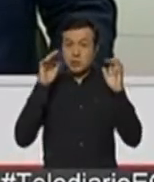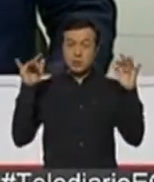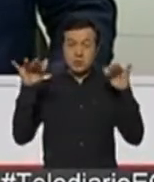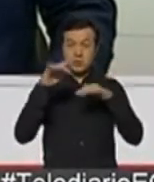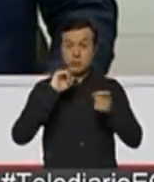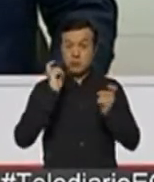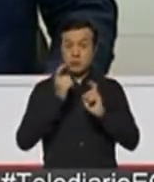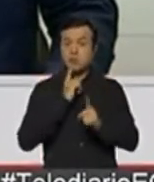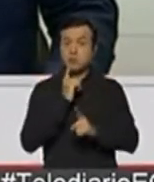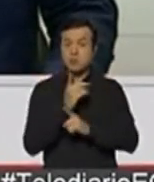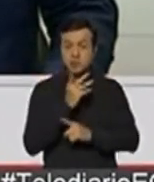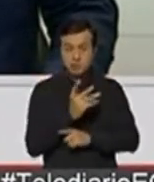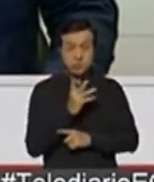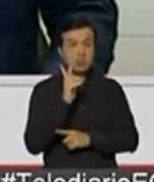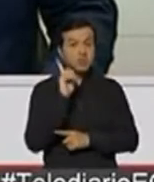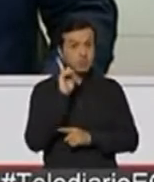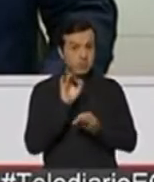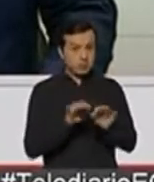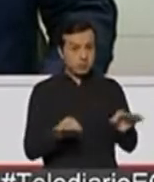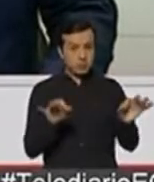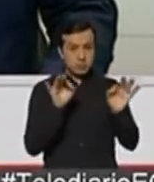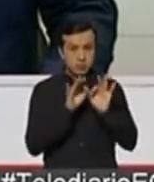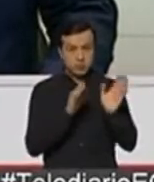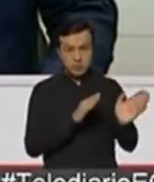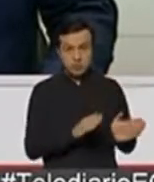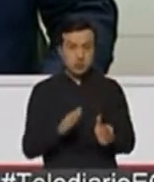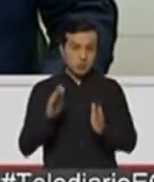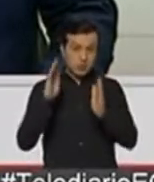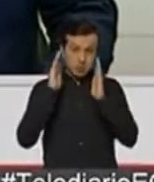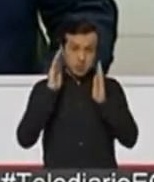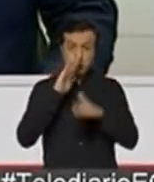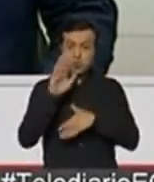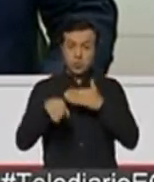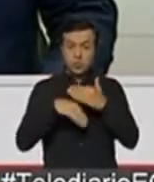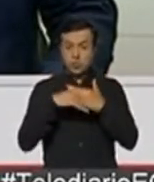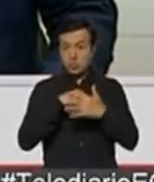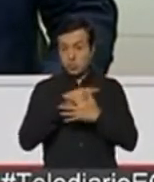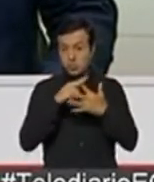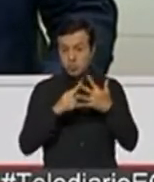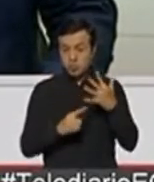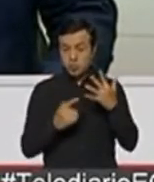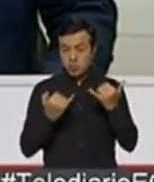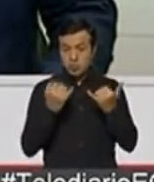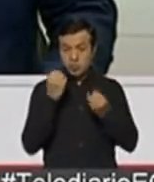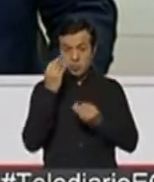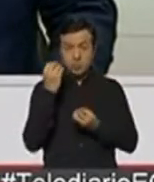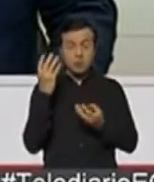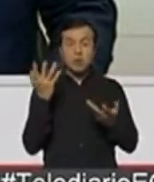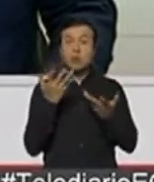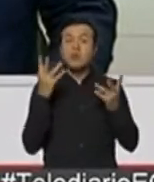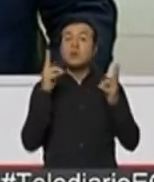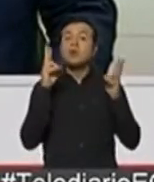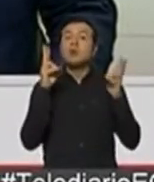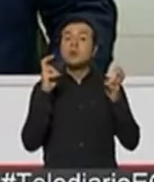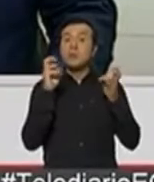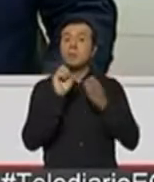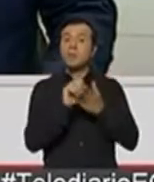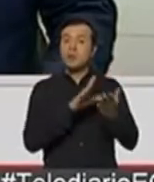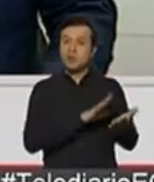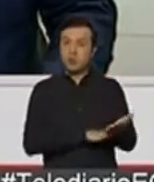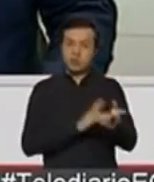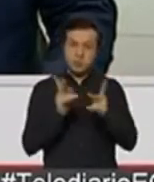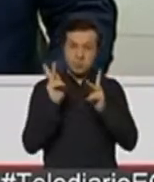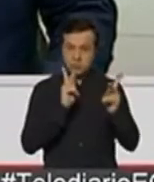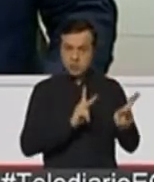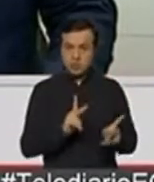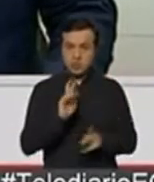Pienso ahora, es importante también pues tomar en cuenta que todo esto de lo cual se está hablando se enmarca en un proyecto y un plan que